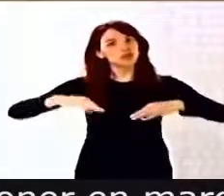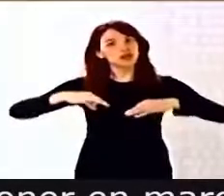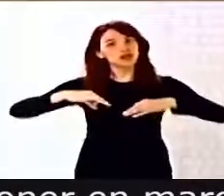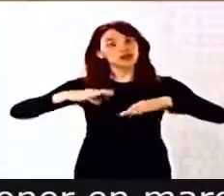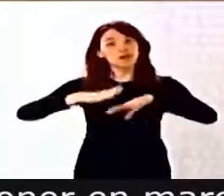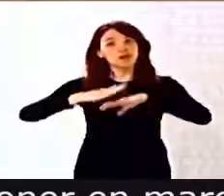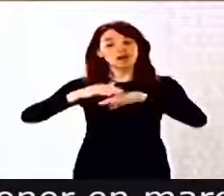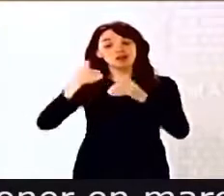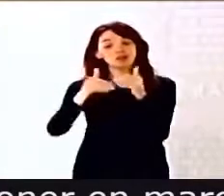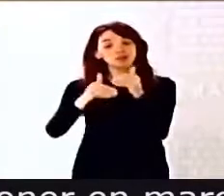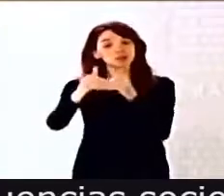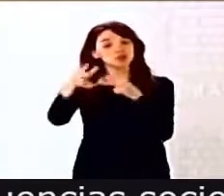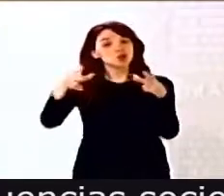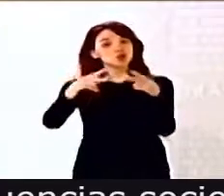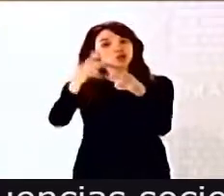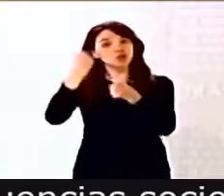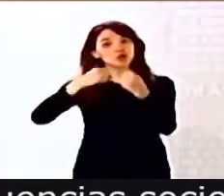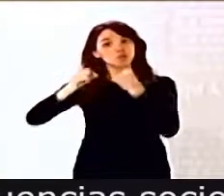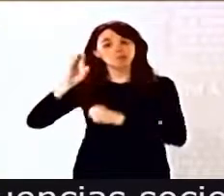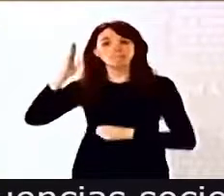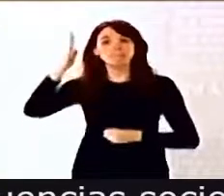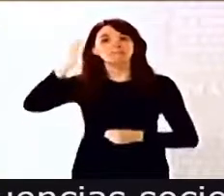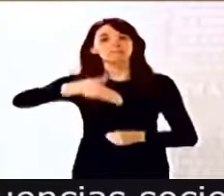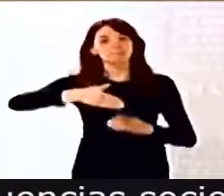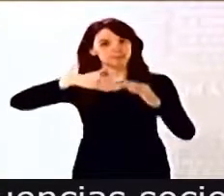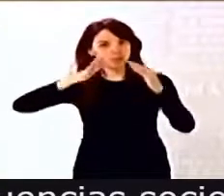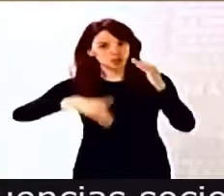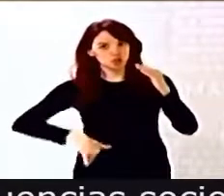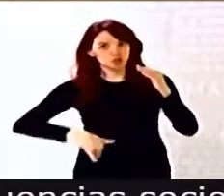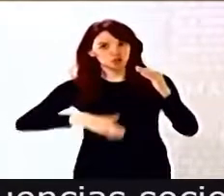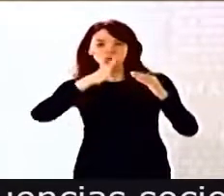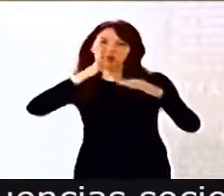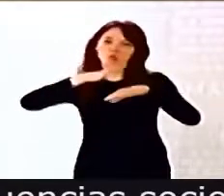socioeconómicas de esta pandemia COVID-19.